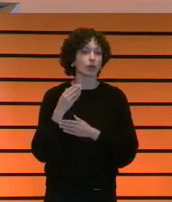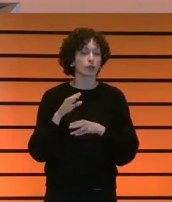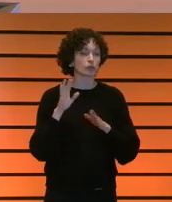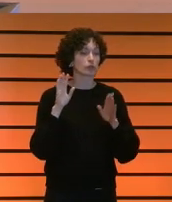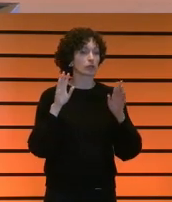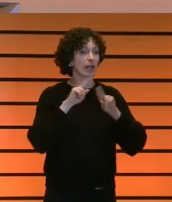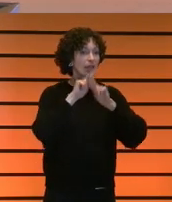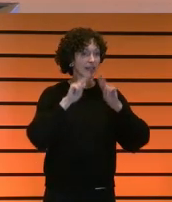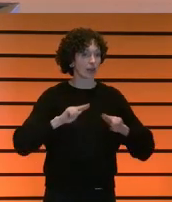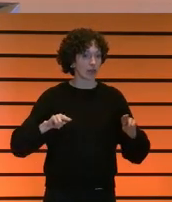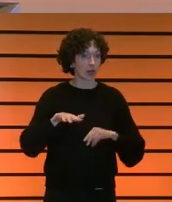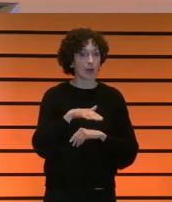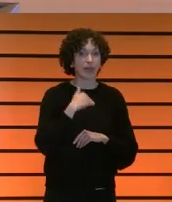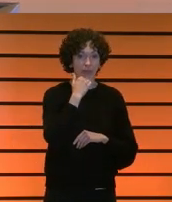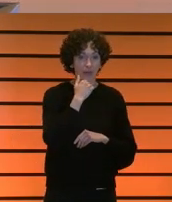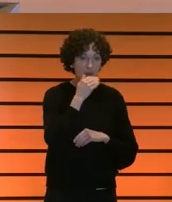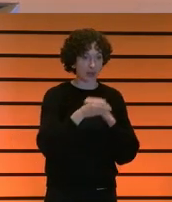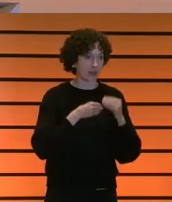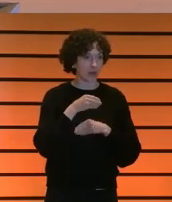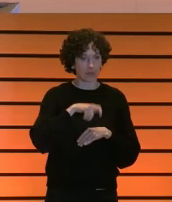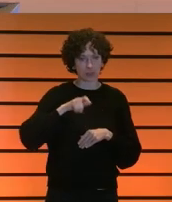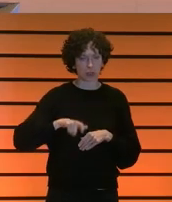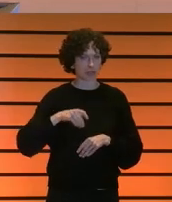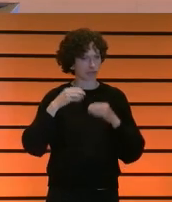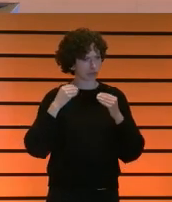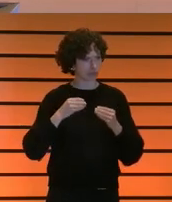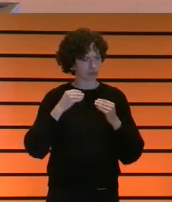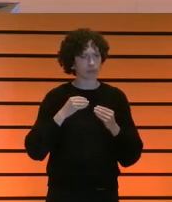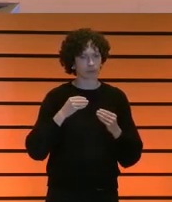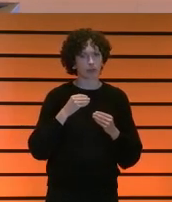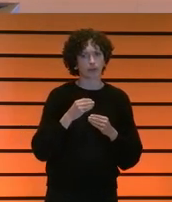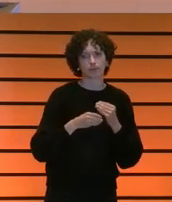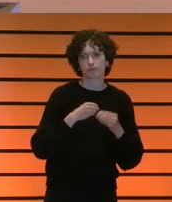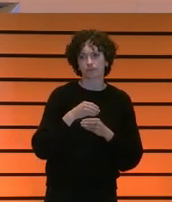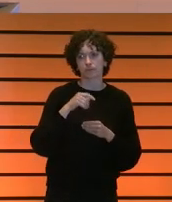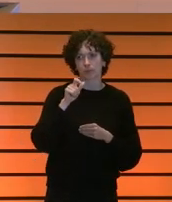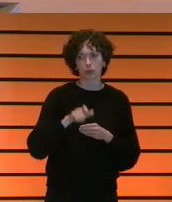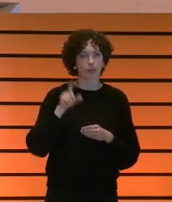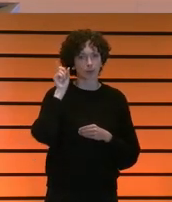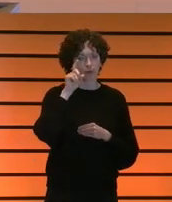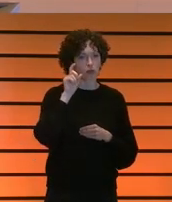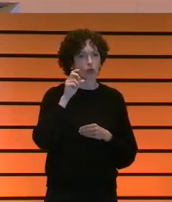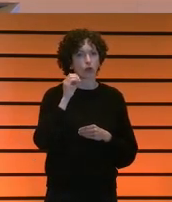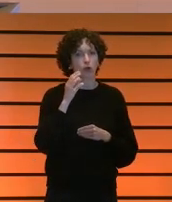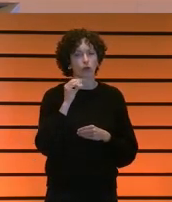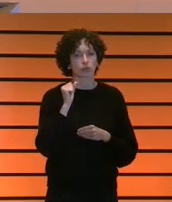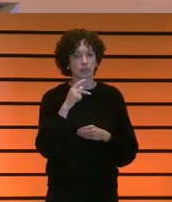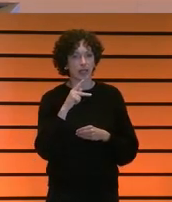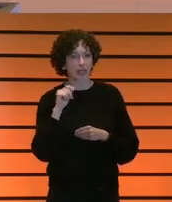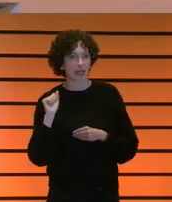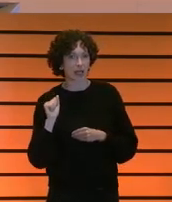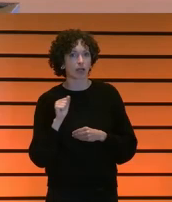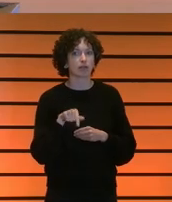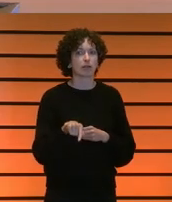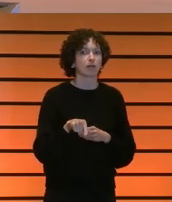internacional en Zamora con gente de primer nivel con el profesor kenji de osaka vimos robots de todo